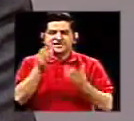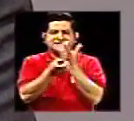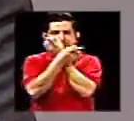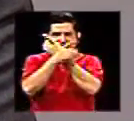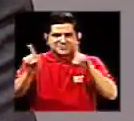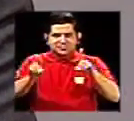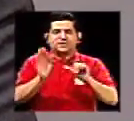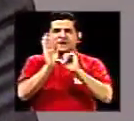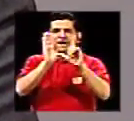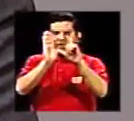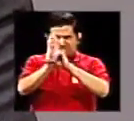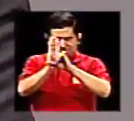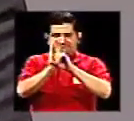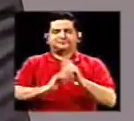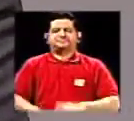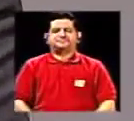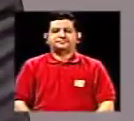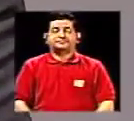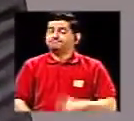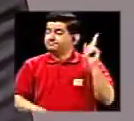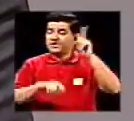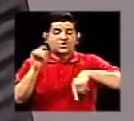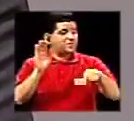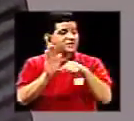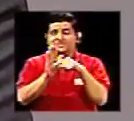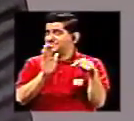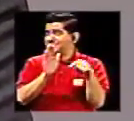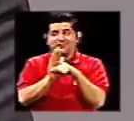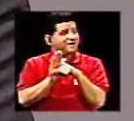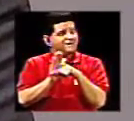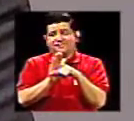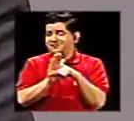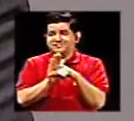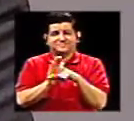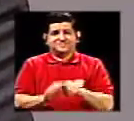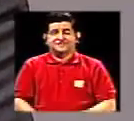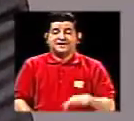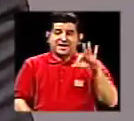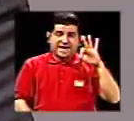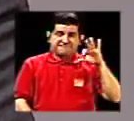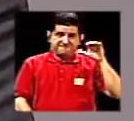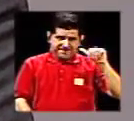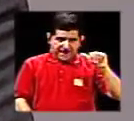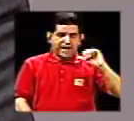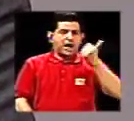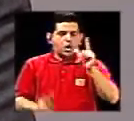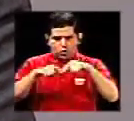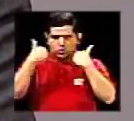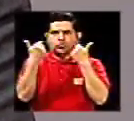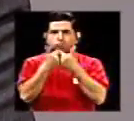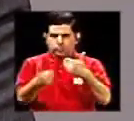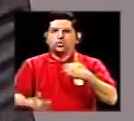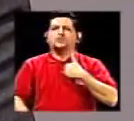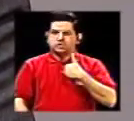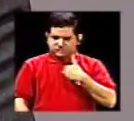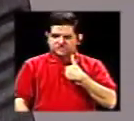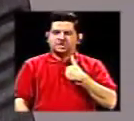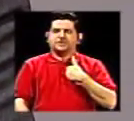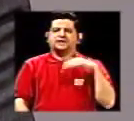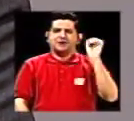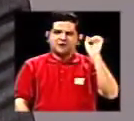democracia parlamentaria. Evidentemente, no podemos negar que entonces el Frente Amplio, como otros sectores, tiene